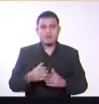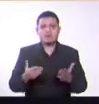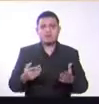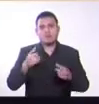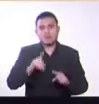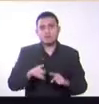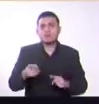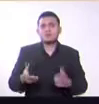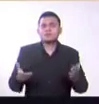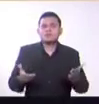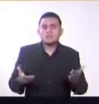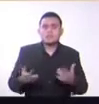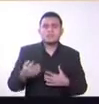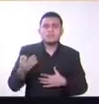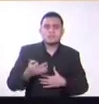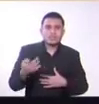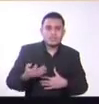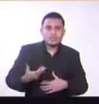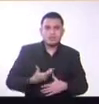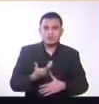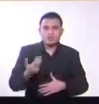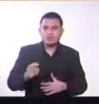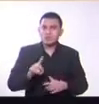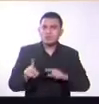caso necesitaríamos preguntarnos